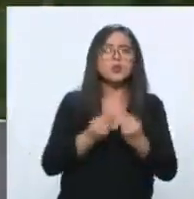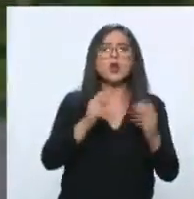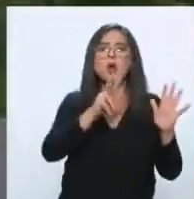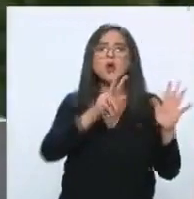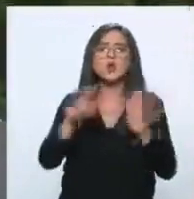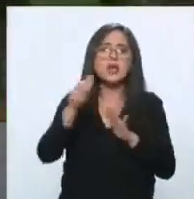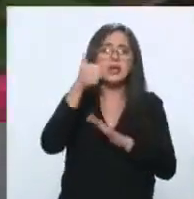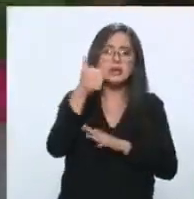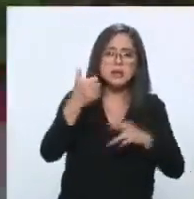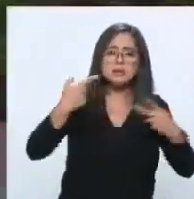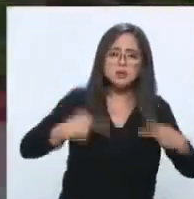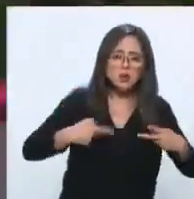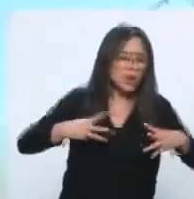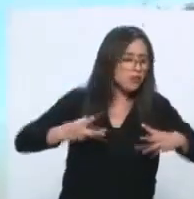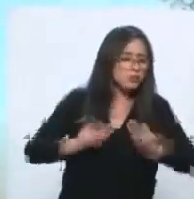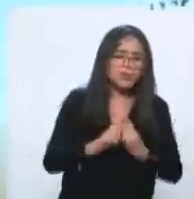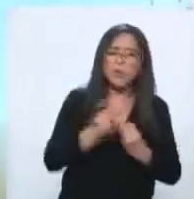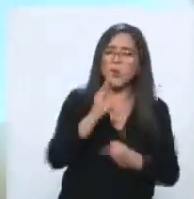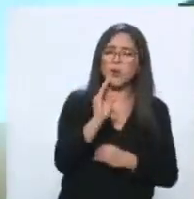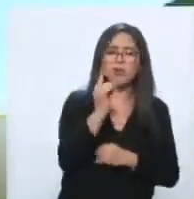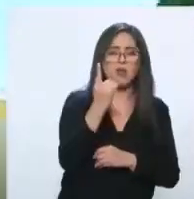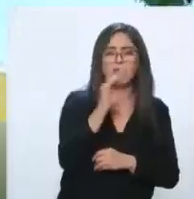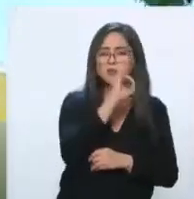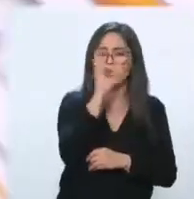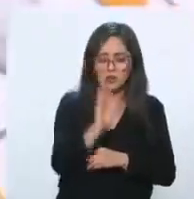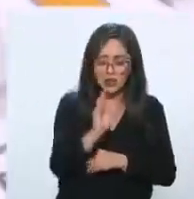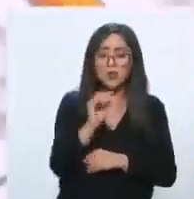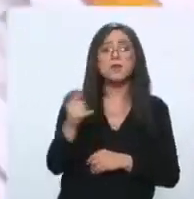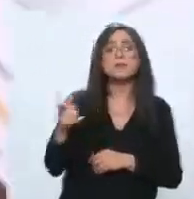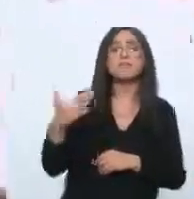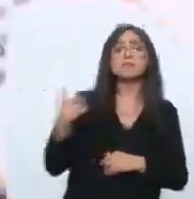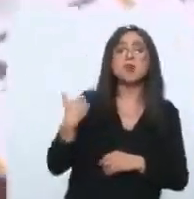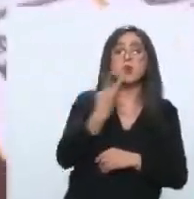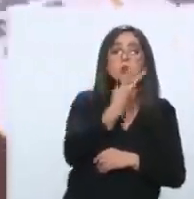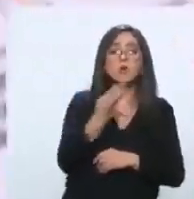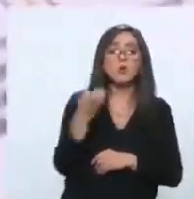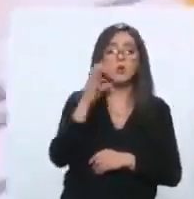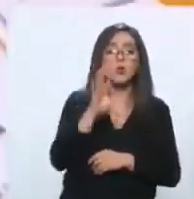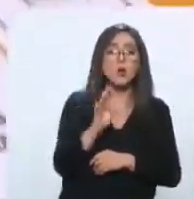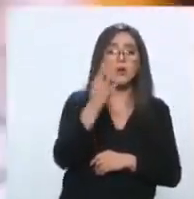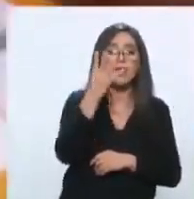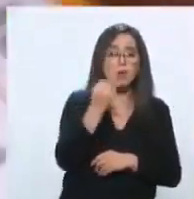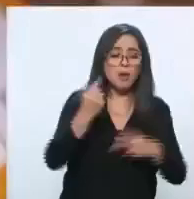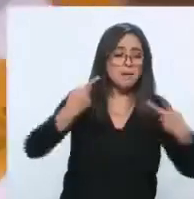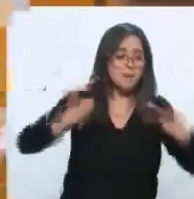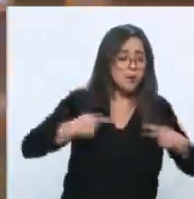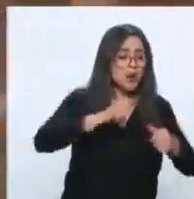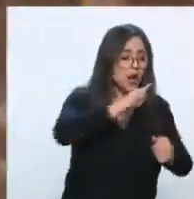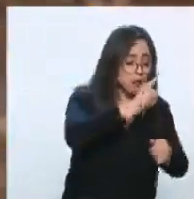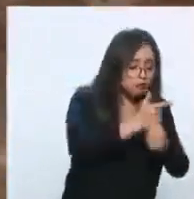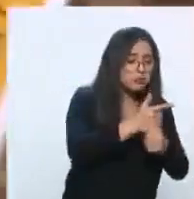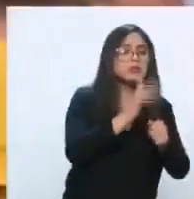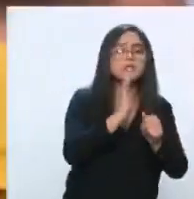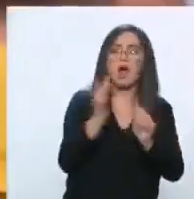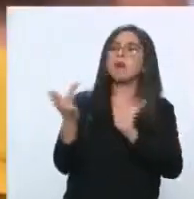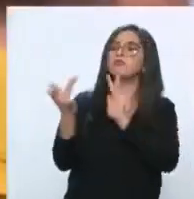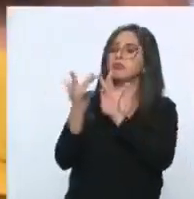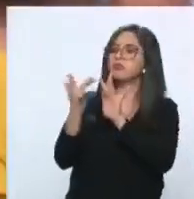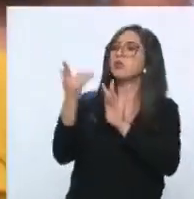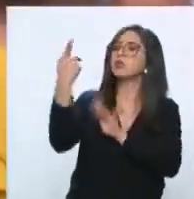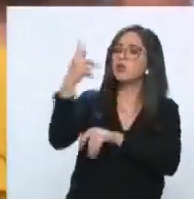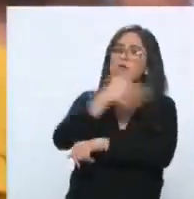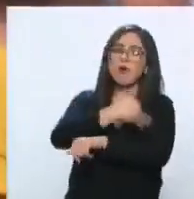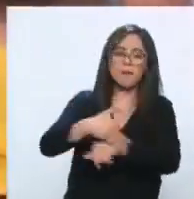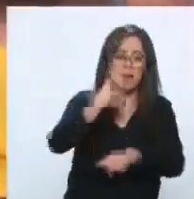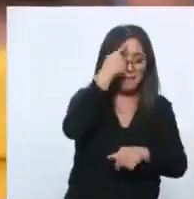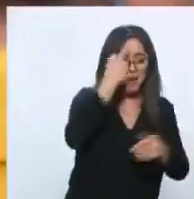806, y de ahí, como tú bien dices, 449 han sido entregados a sus familiares. ¿Qué pasa en esta etapa entre